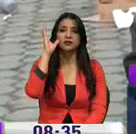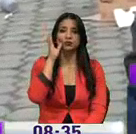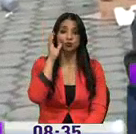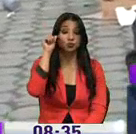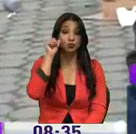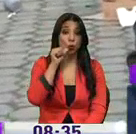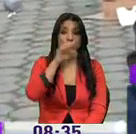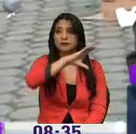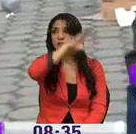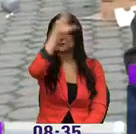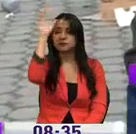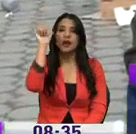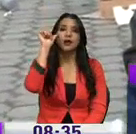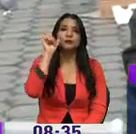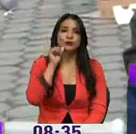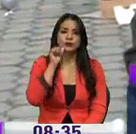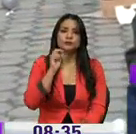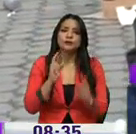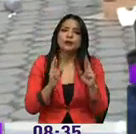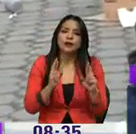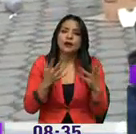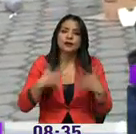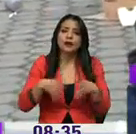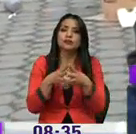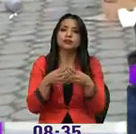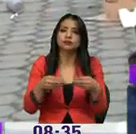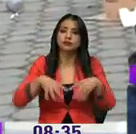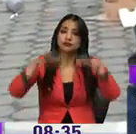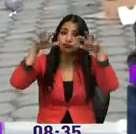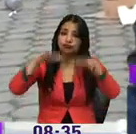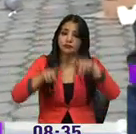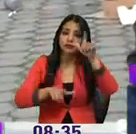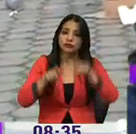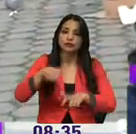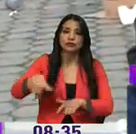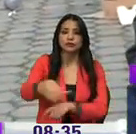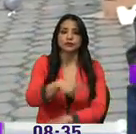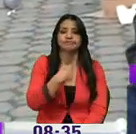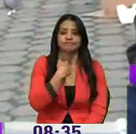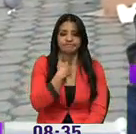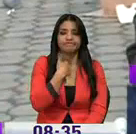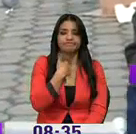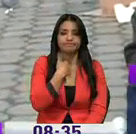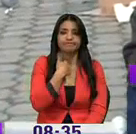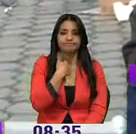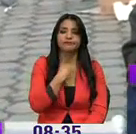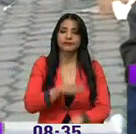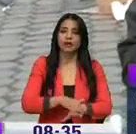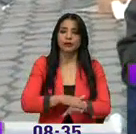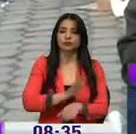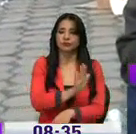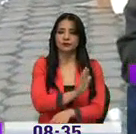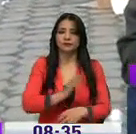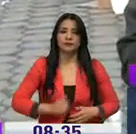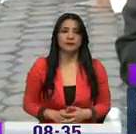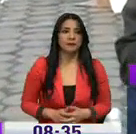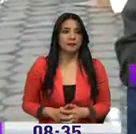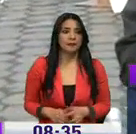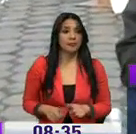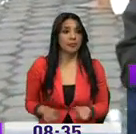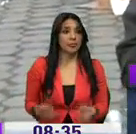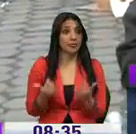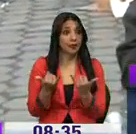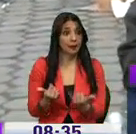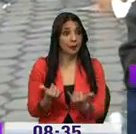el clima como que ha dado una tregua a las personas que han sido afectados por el mal temporal. Pero ahora, como